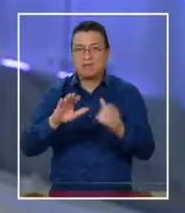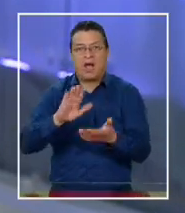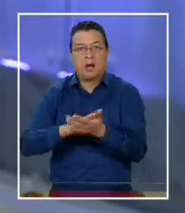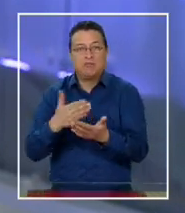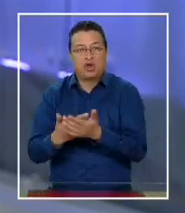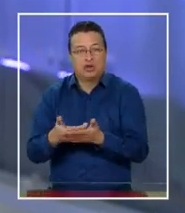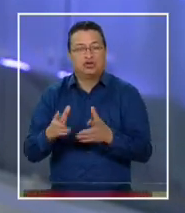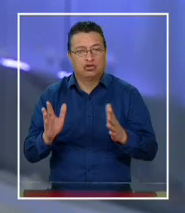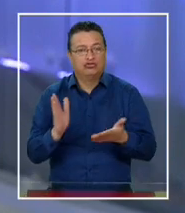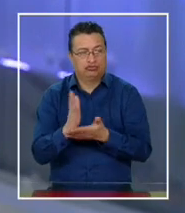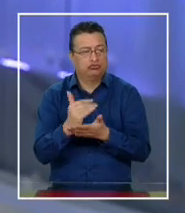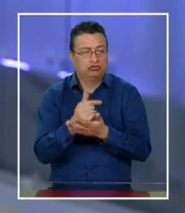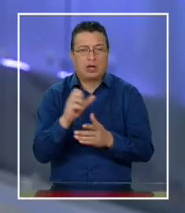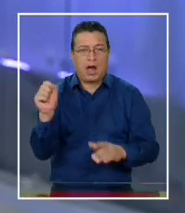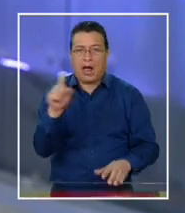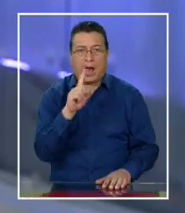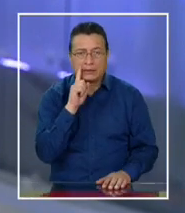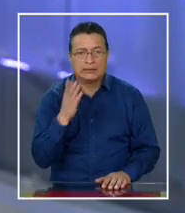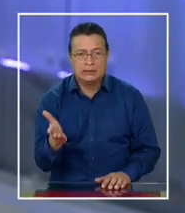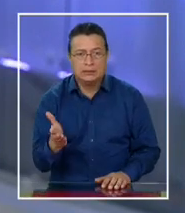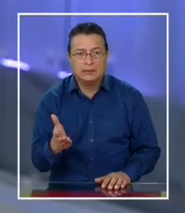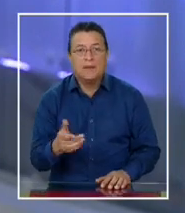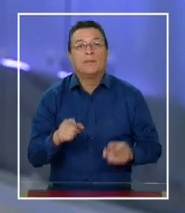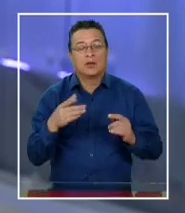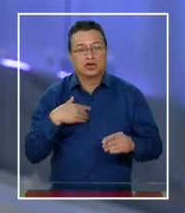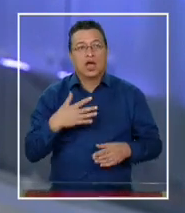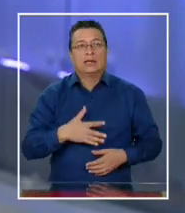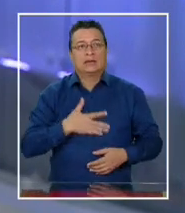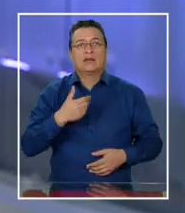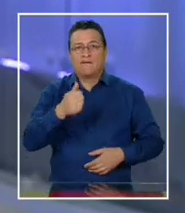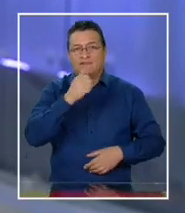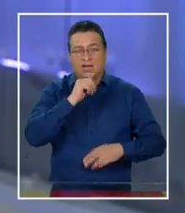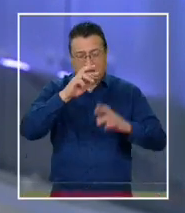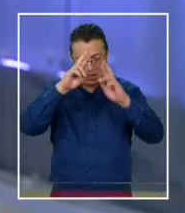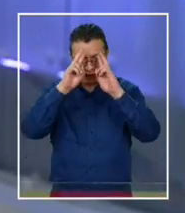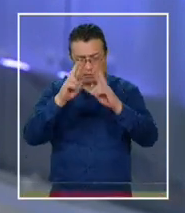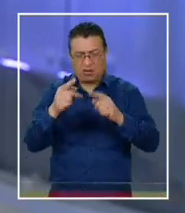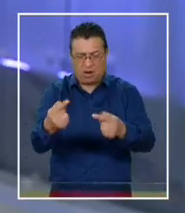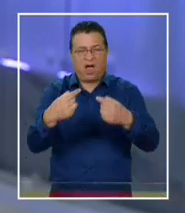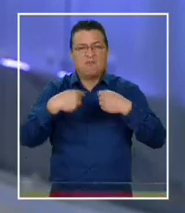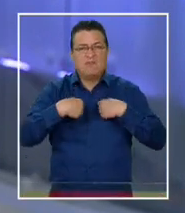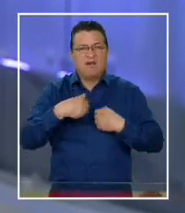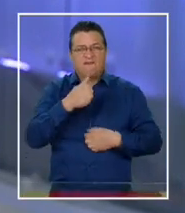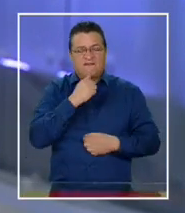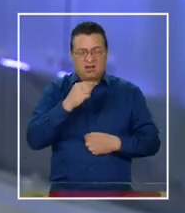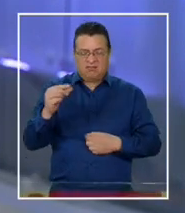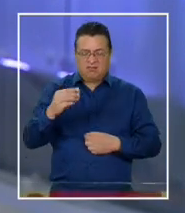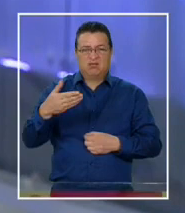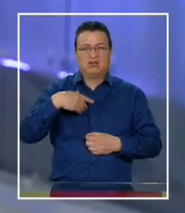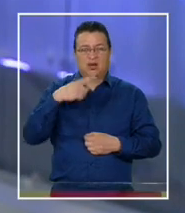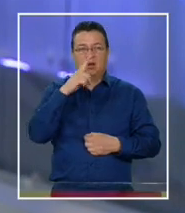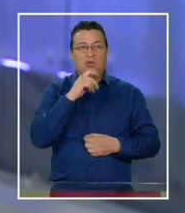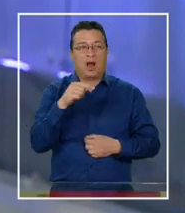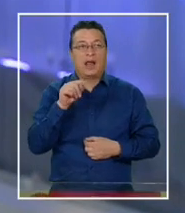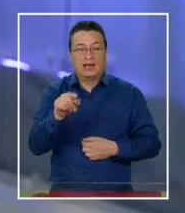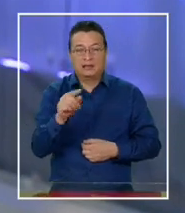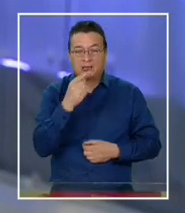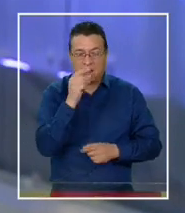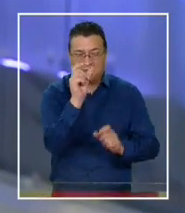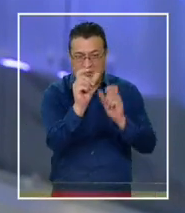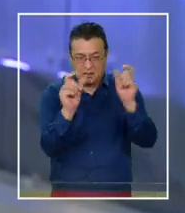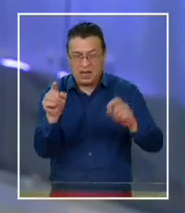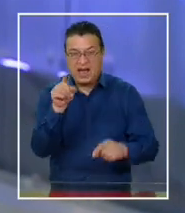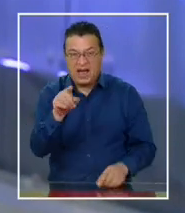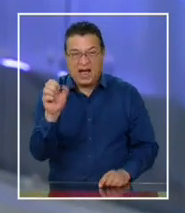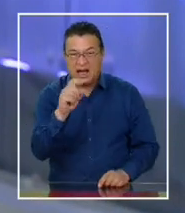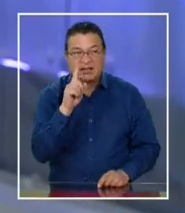está organizado de esa manera entonces siento que también es una falta de respeto para mí porque yo soy de esa escuela y al ponerme en ese titular de